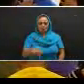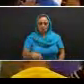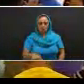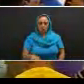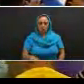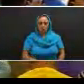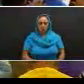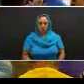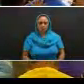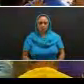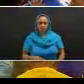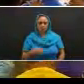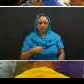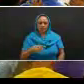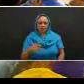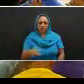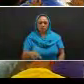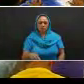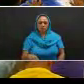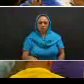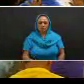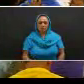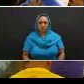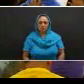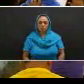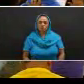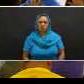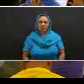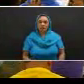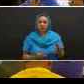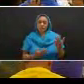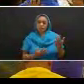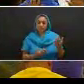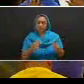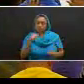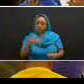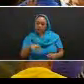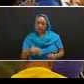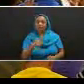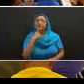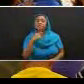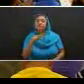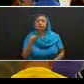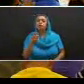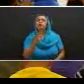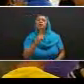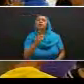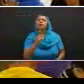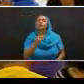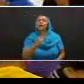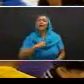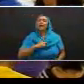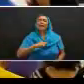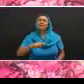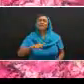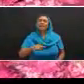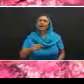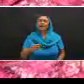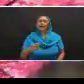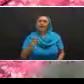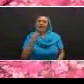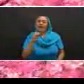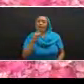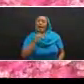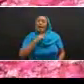está escribiendo en tierra y te está diciendo: ¿dónde están los que te